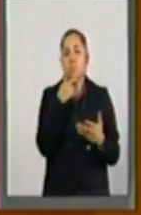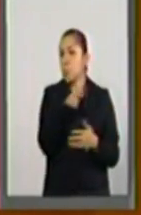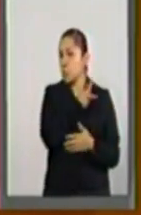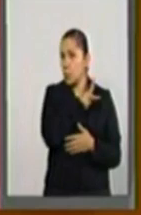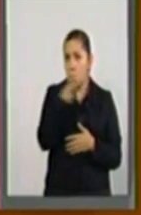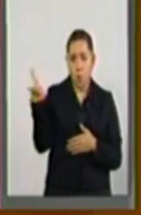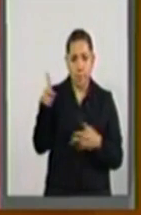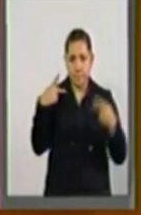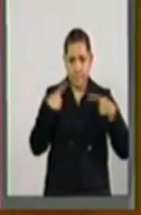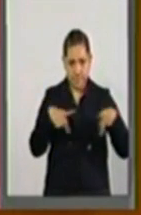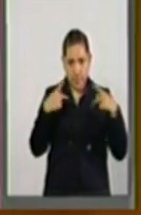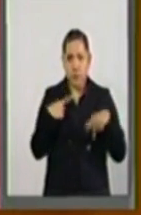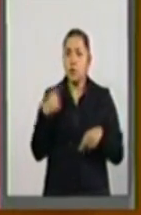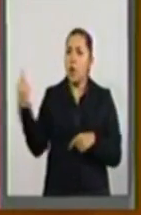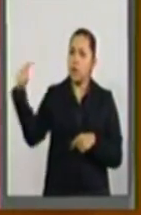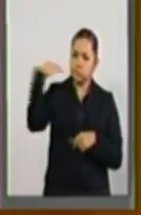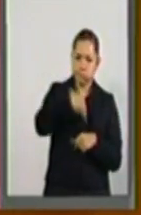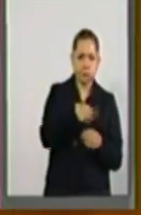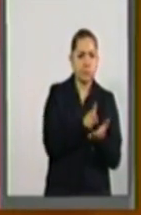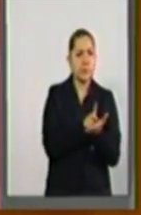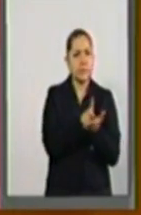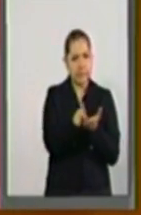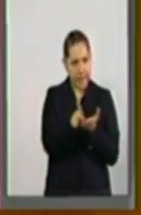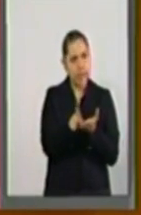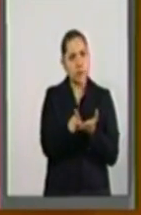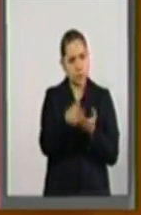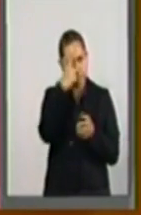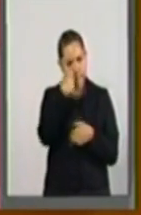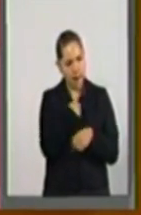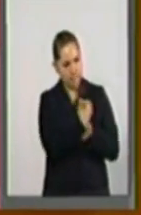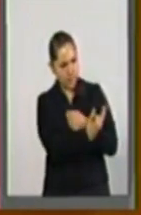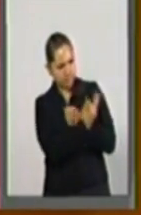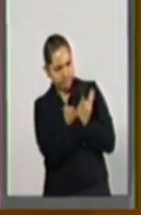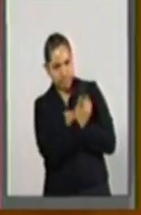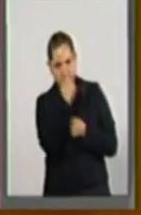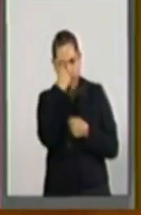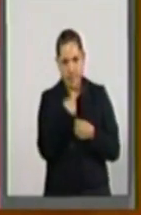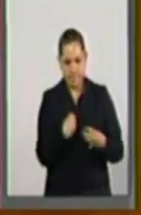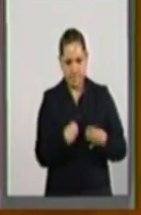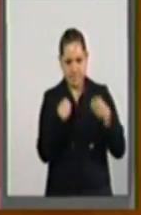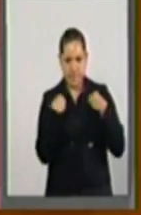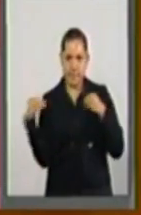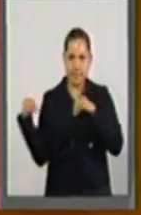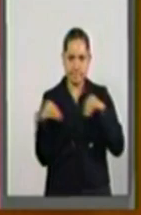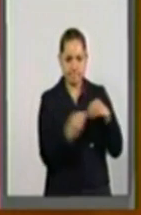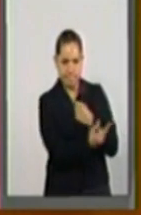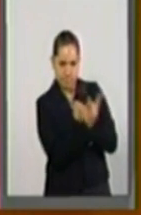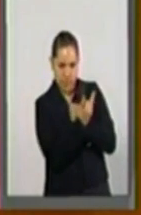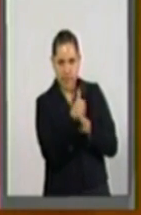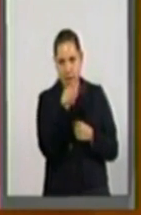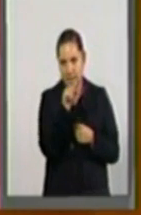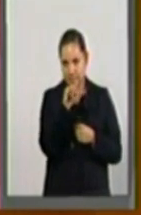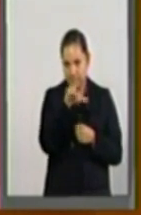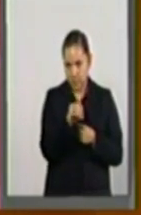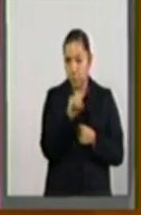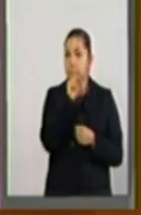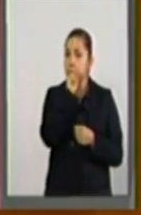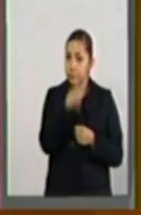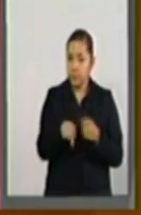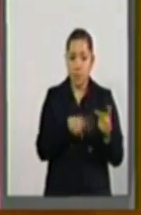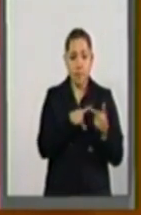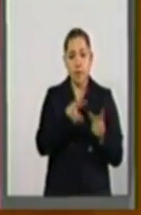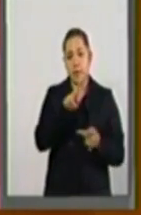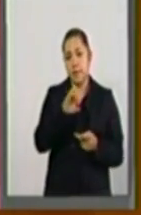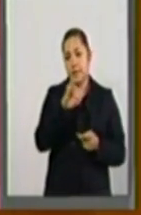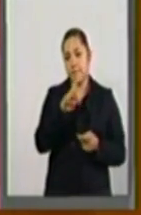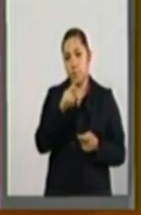país del derecho a buscar y recibir asilo, así como que el reconocimiento de la condición de refugiado y el otorgamiento de